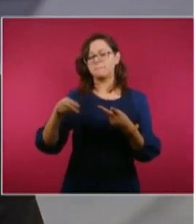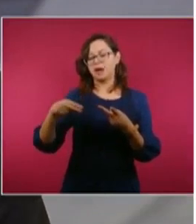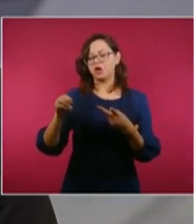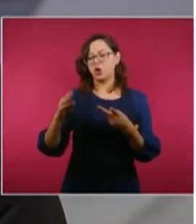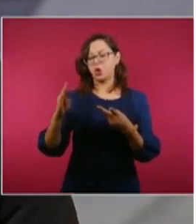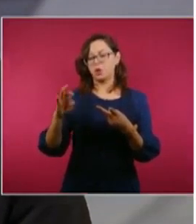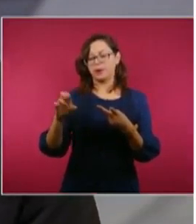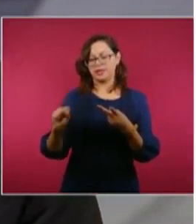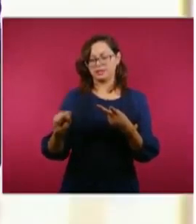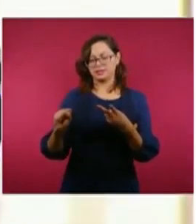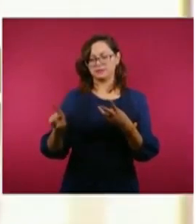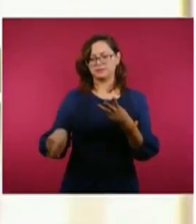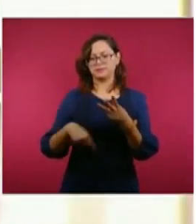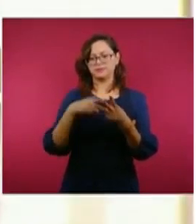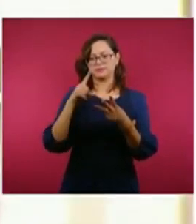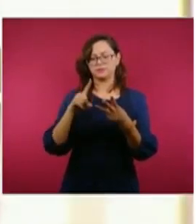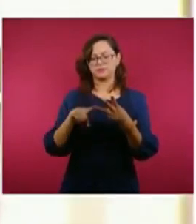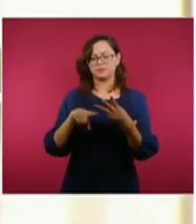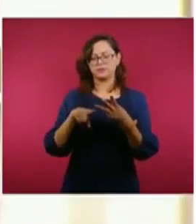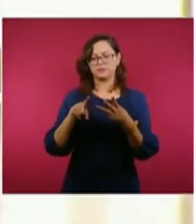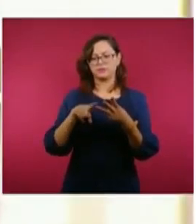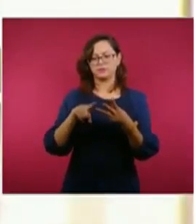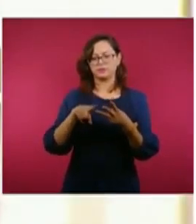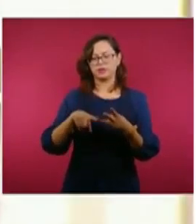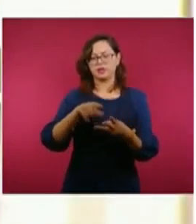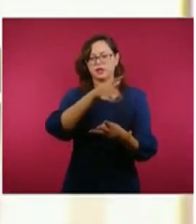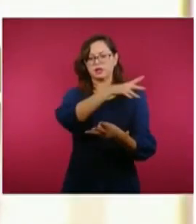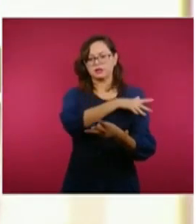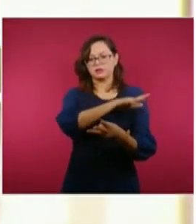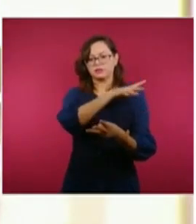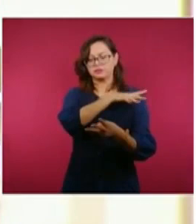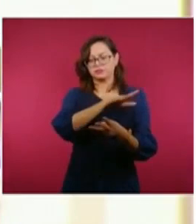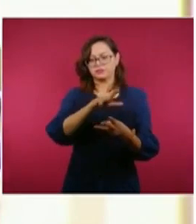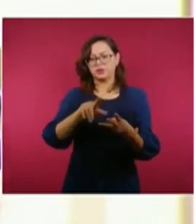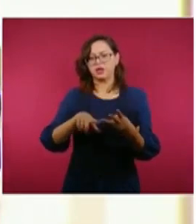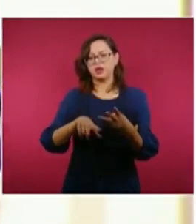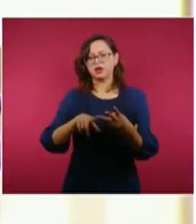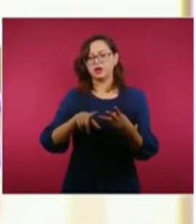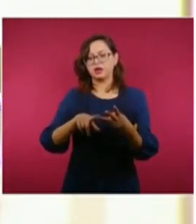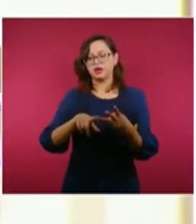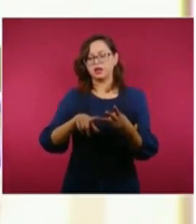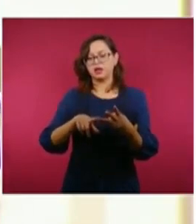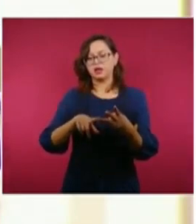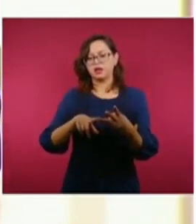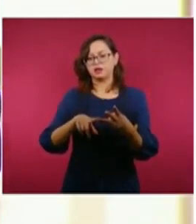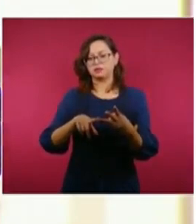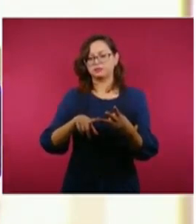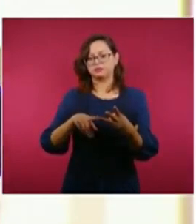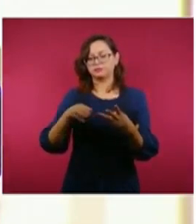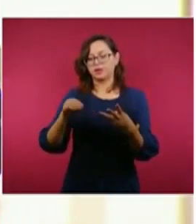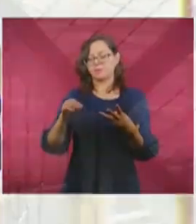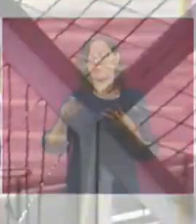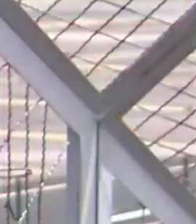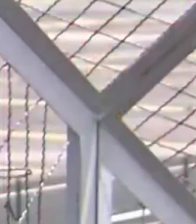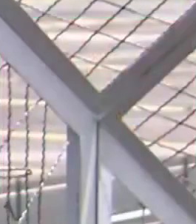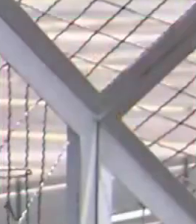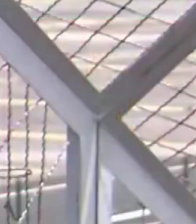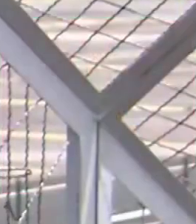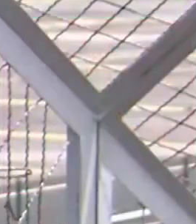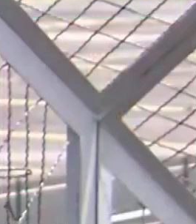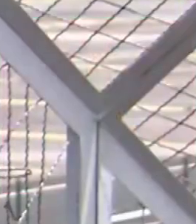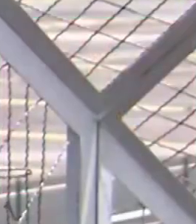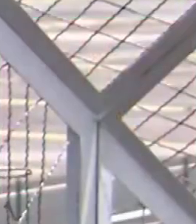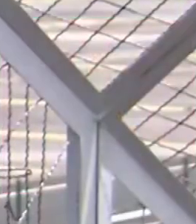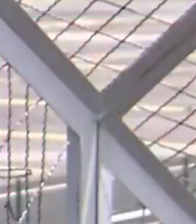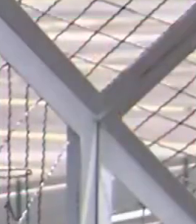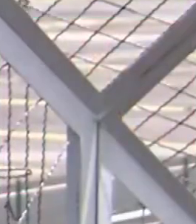boletito y lo único que es que también ese dinero que se recaude va a ser igualmente para equipar hospitales que